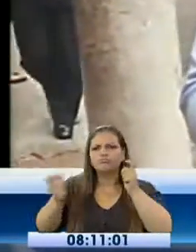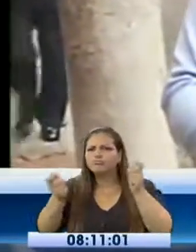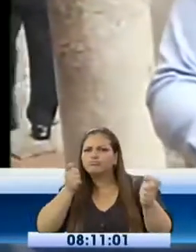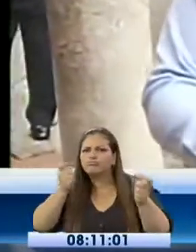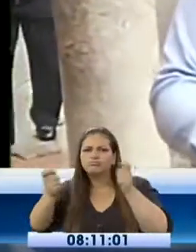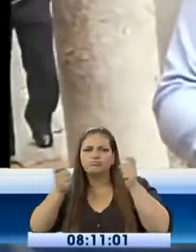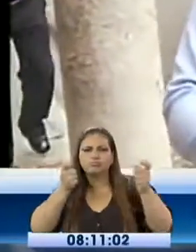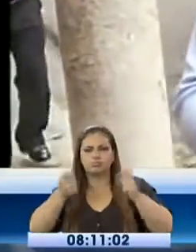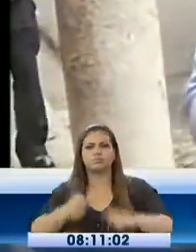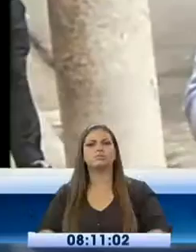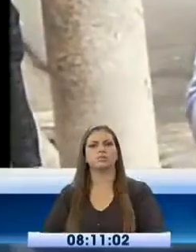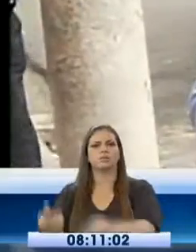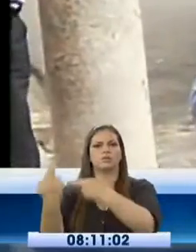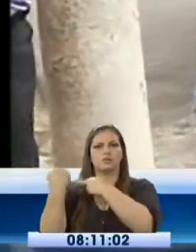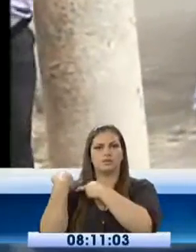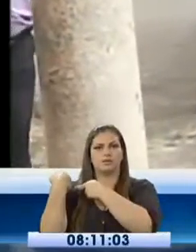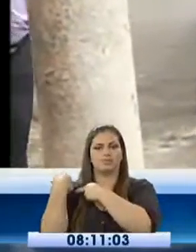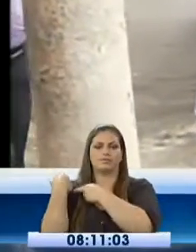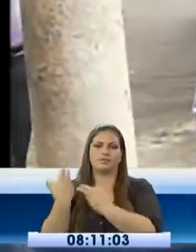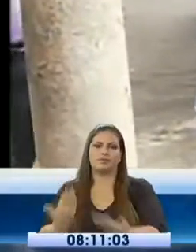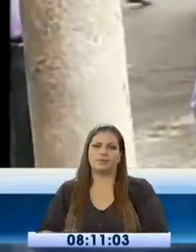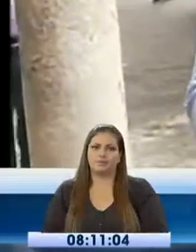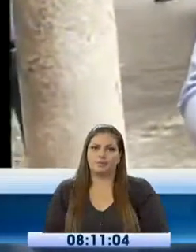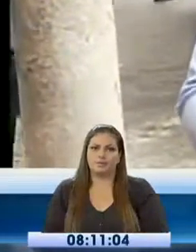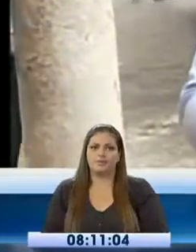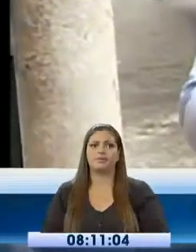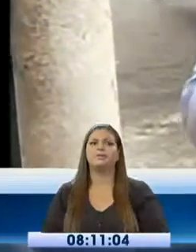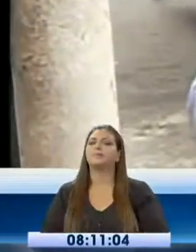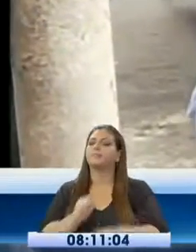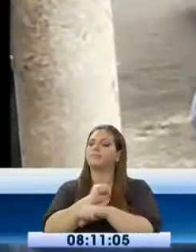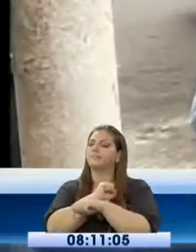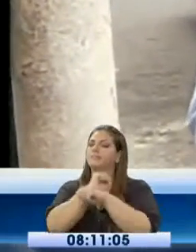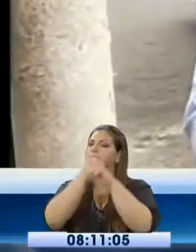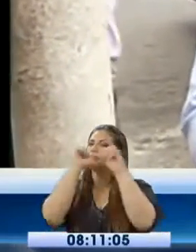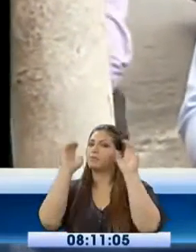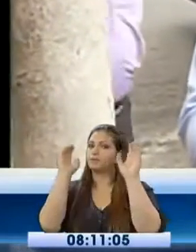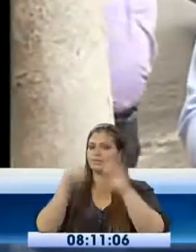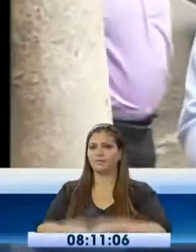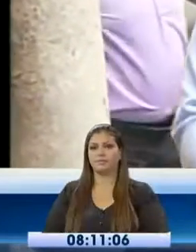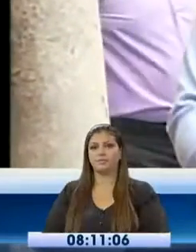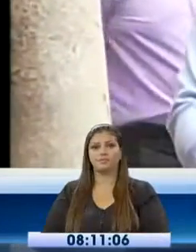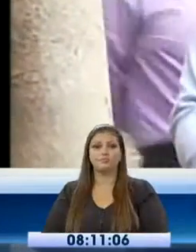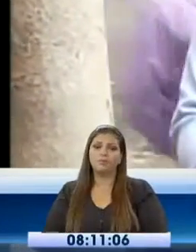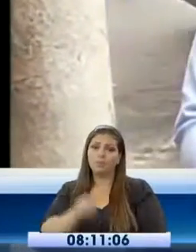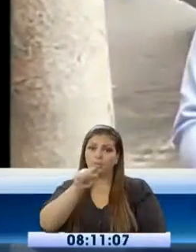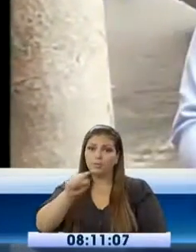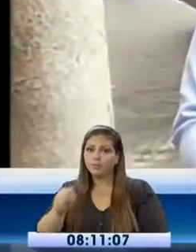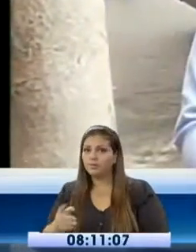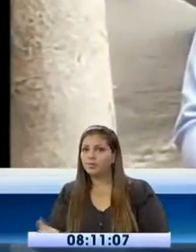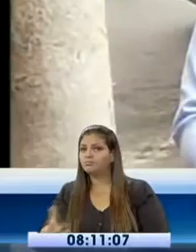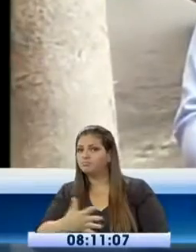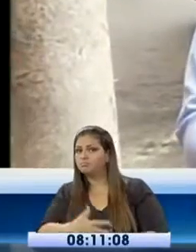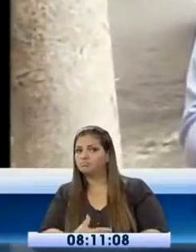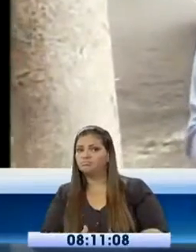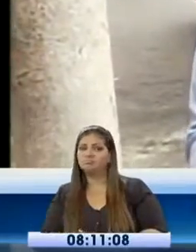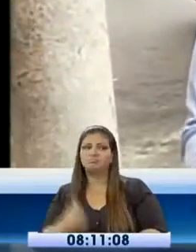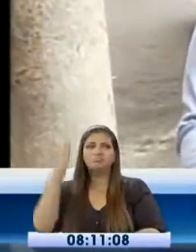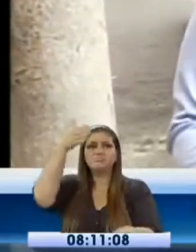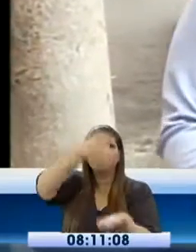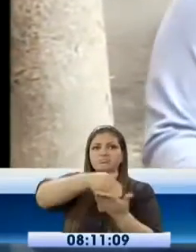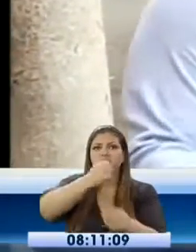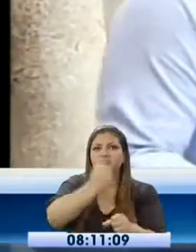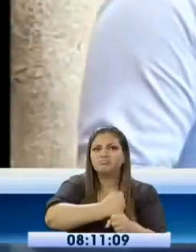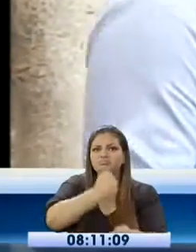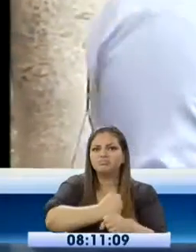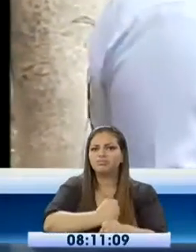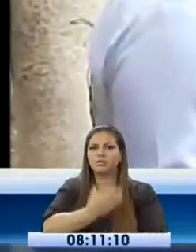Nacional que, claro, se realicen a estas horas de la mañana. Así que si usted utiliza estos buses de transporte urbano, pues acostúmbrese que a lo